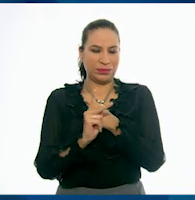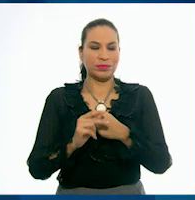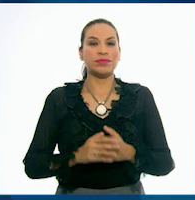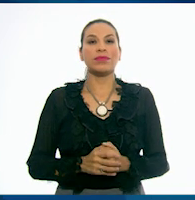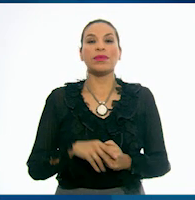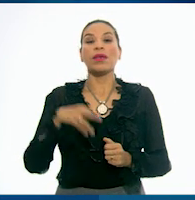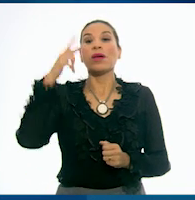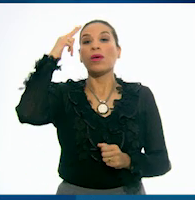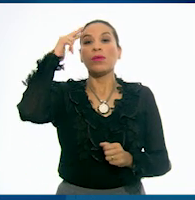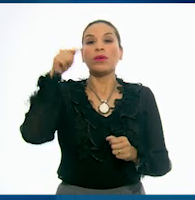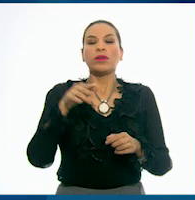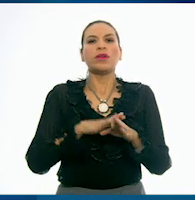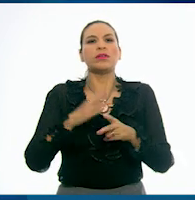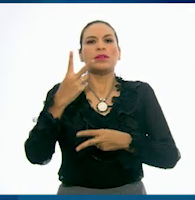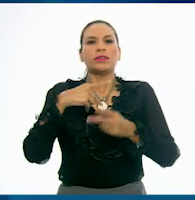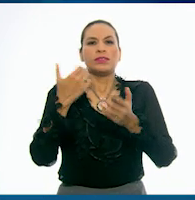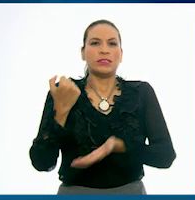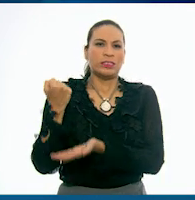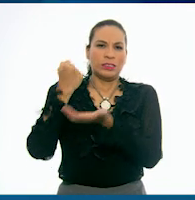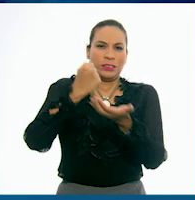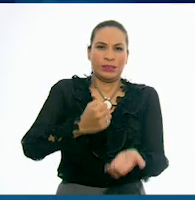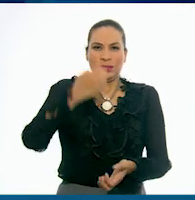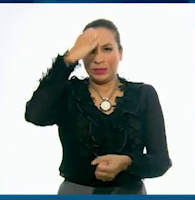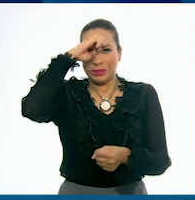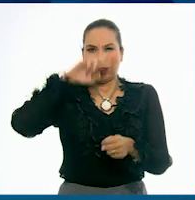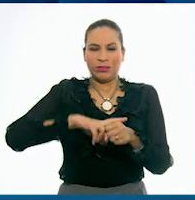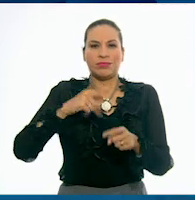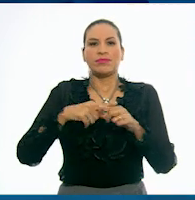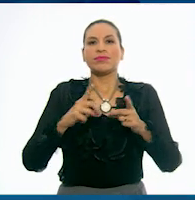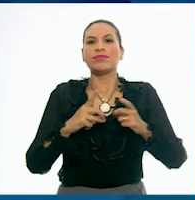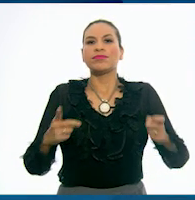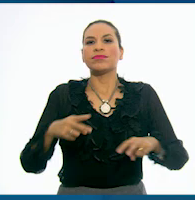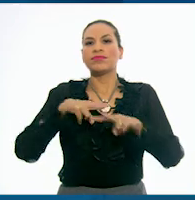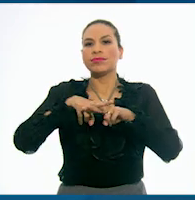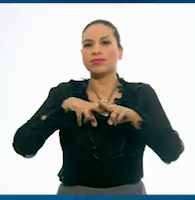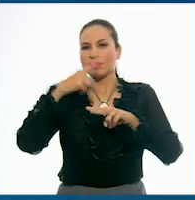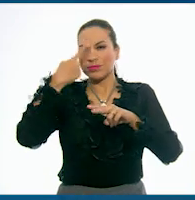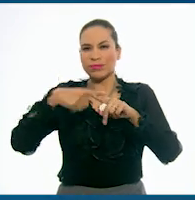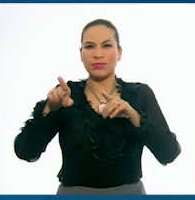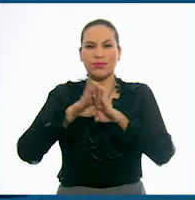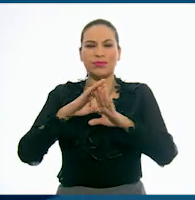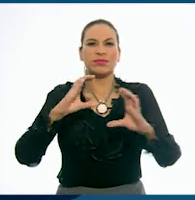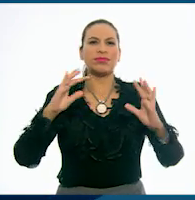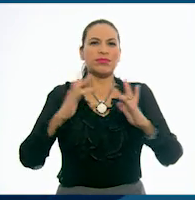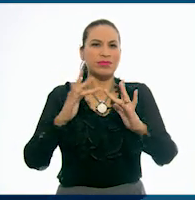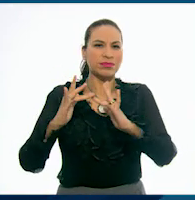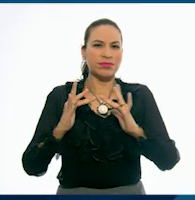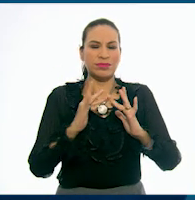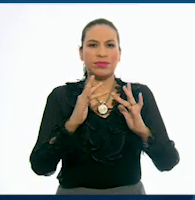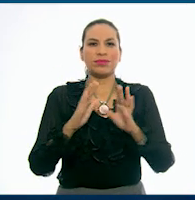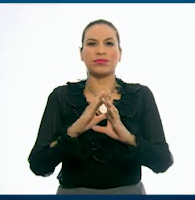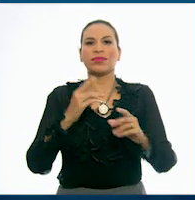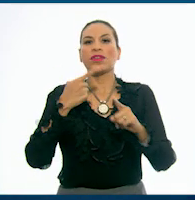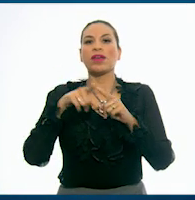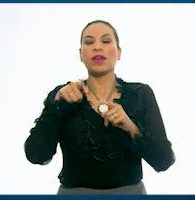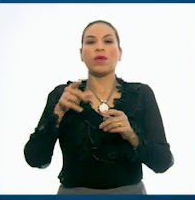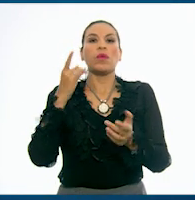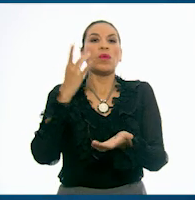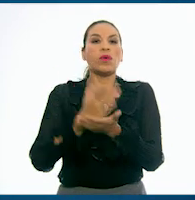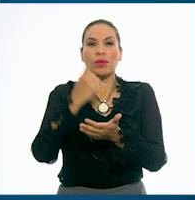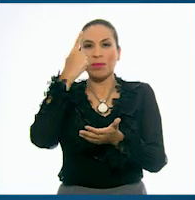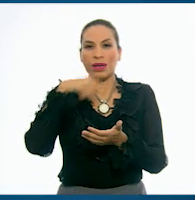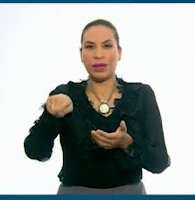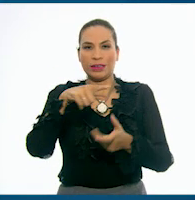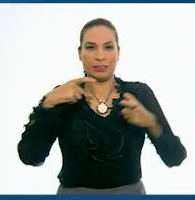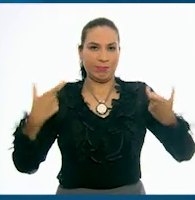El porfiriato fomentó la inversión extranjera y desarrolló las vías de comunicación, pero esta política solamente contribuyó